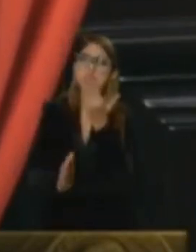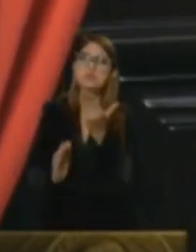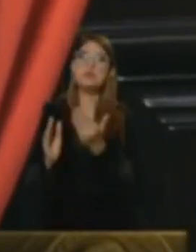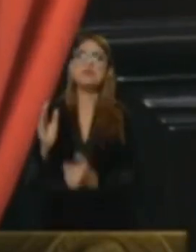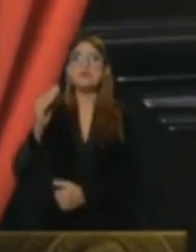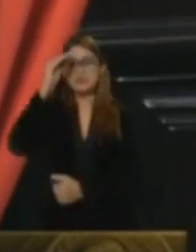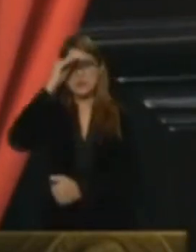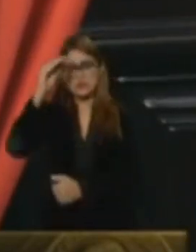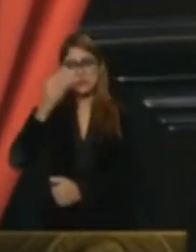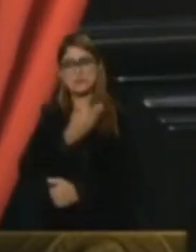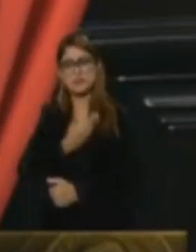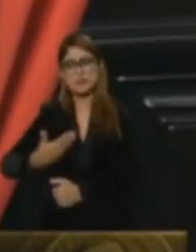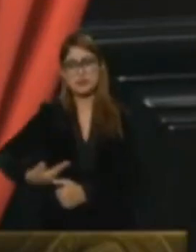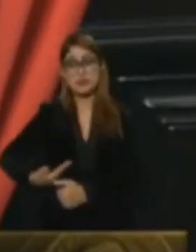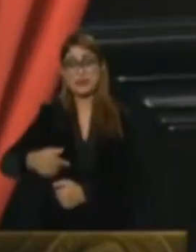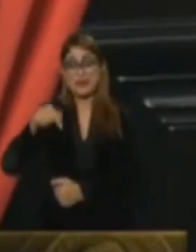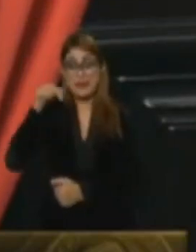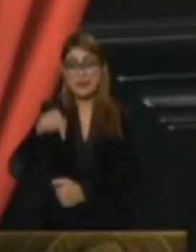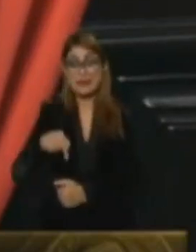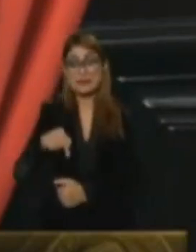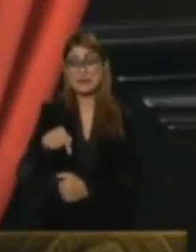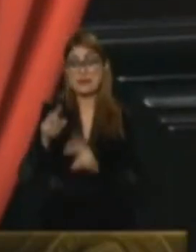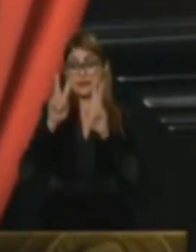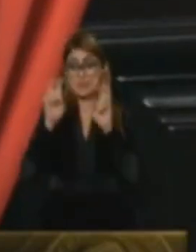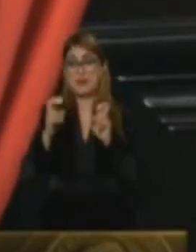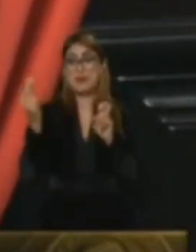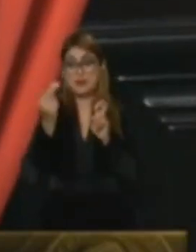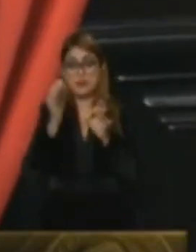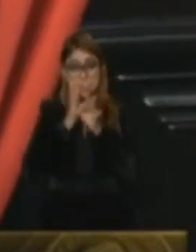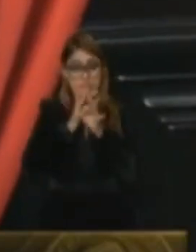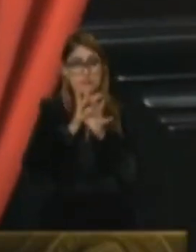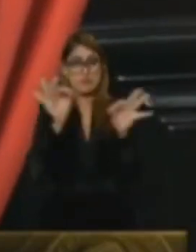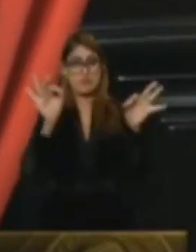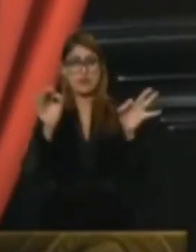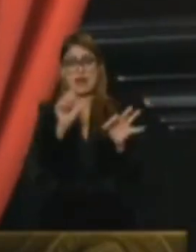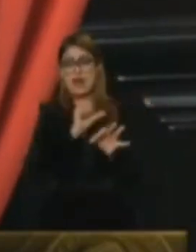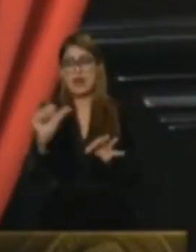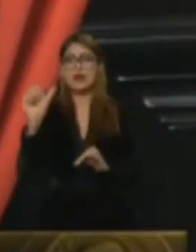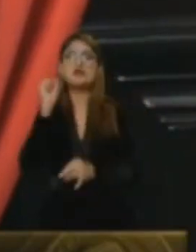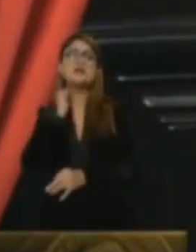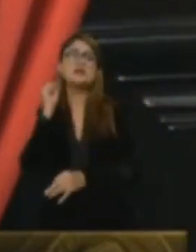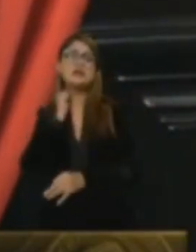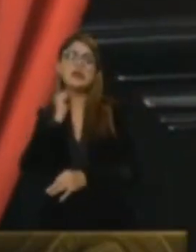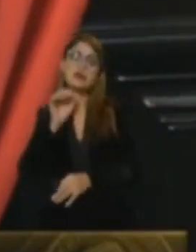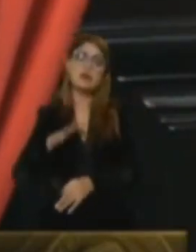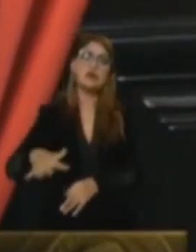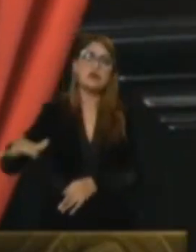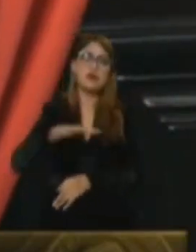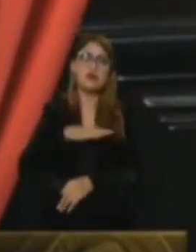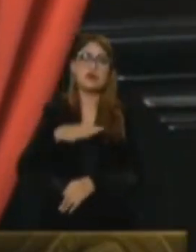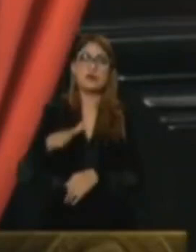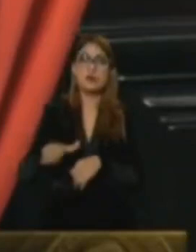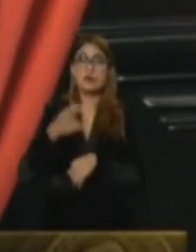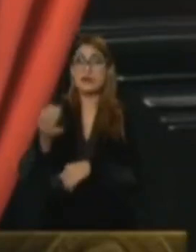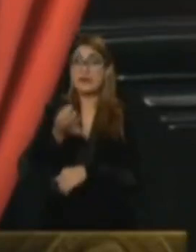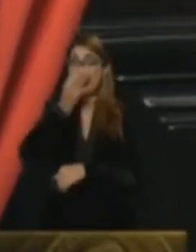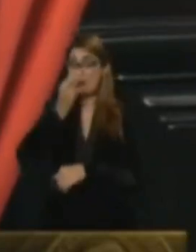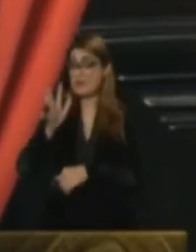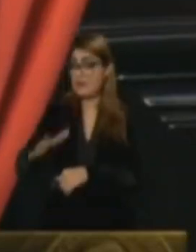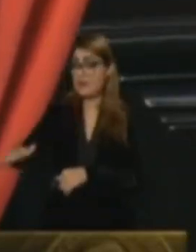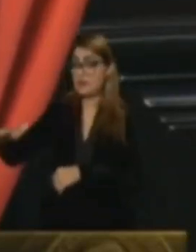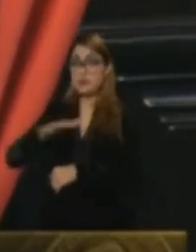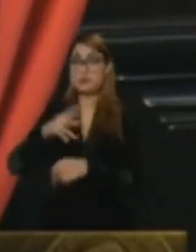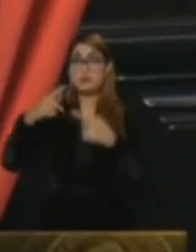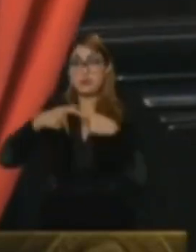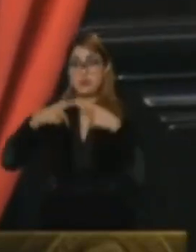que este asunto debe ser conocido por el Senado en este mismo momento, porque dentro de pocas horas lo conocerá el pueblo y urge